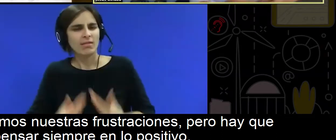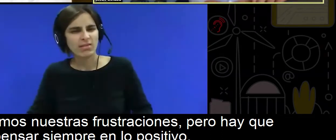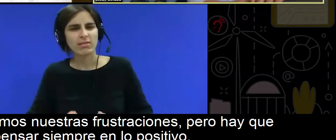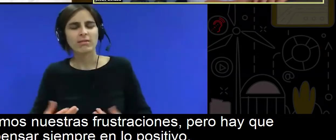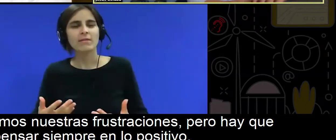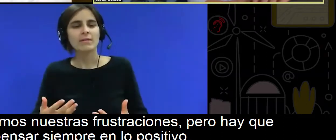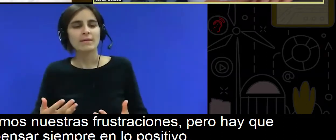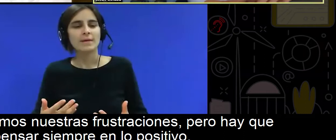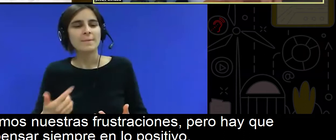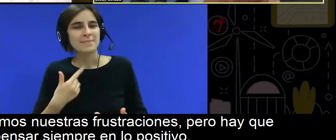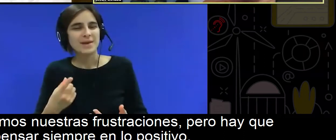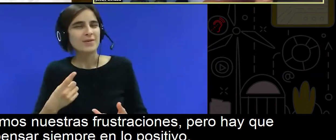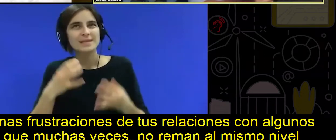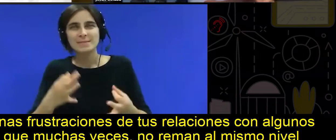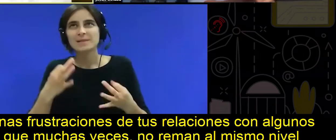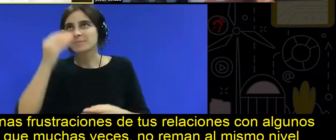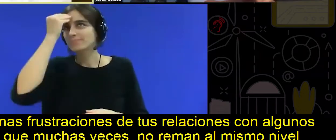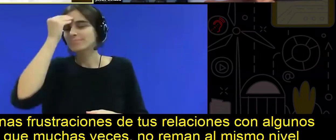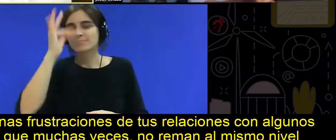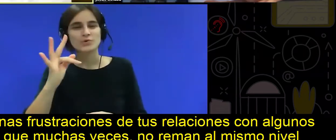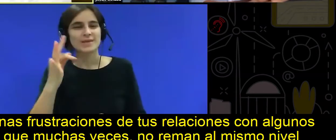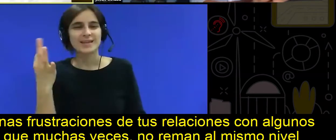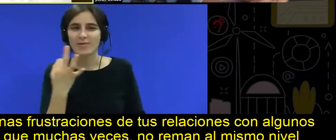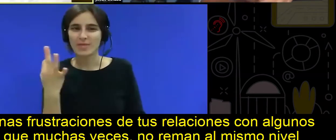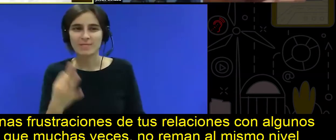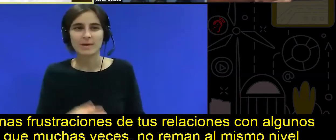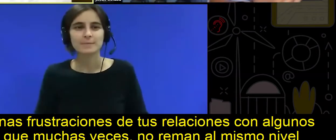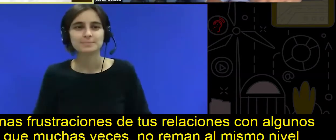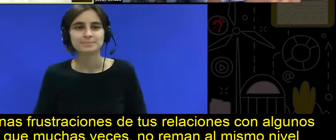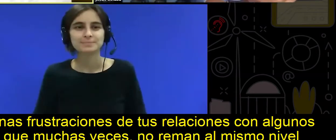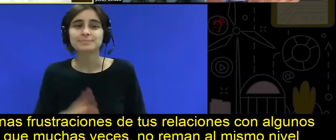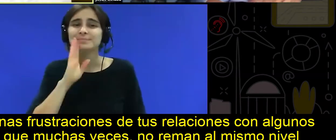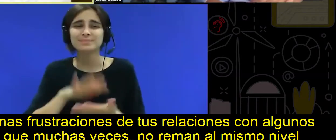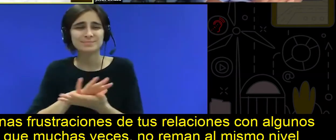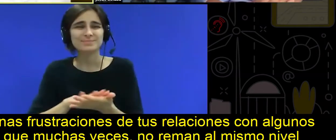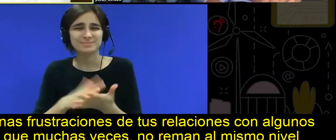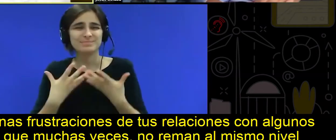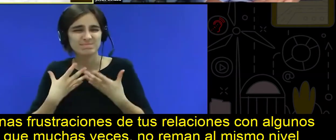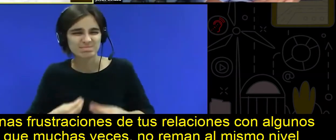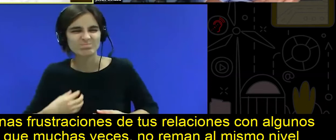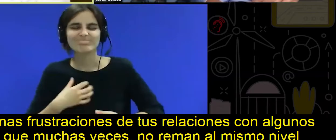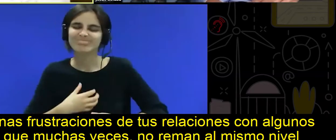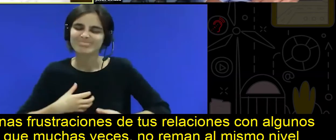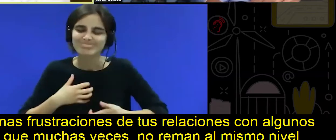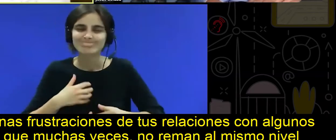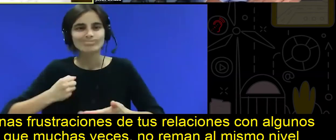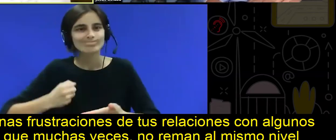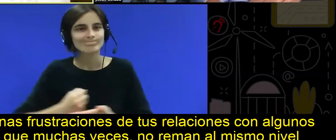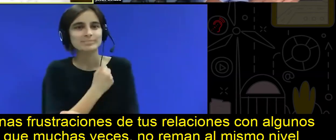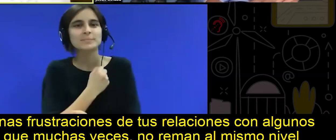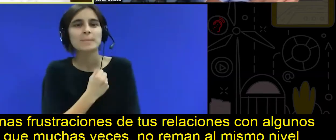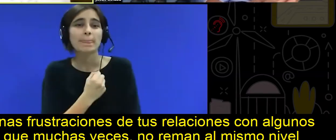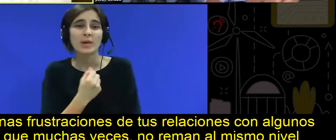¿no? Y pensar siempre en lo positivo. Sí, hablaremos de algunas de las frustraciones, de tus relaciones, seguro, con algunos de los ministerios